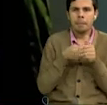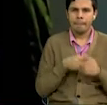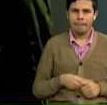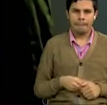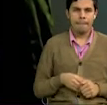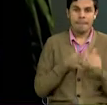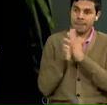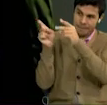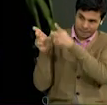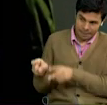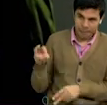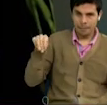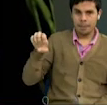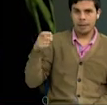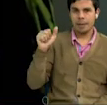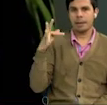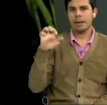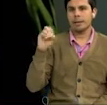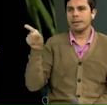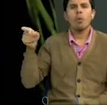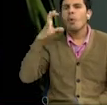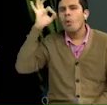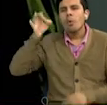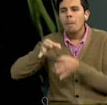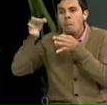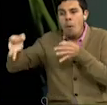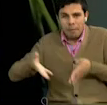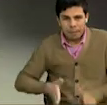guerrillero, nacido en San Calixto, norte de Santander,